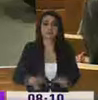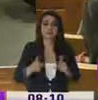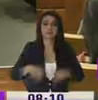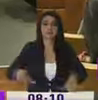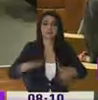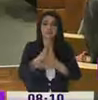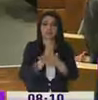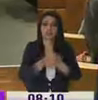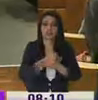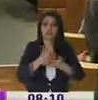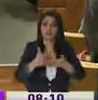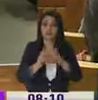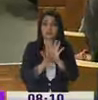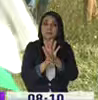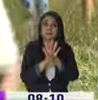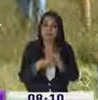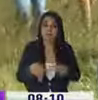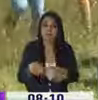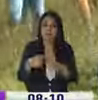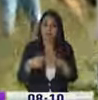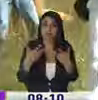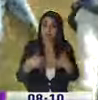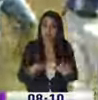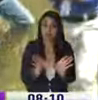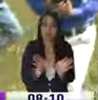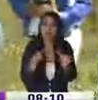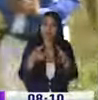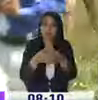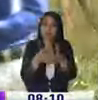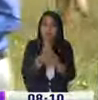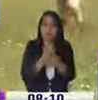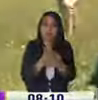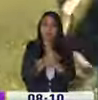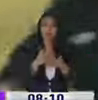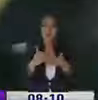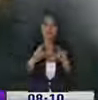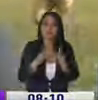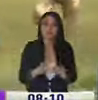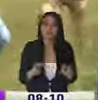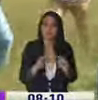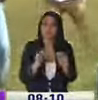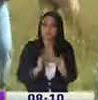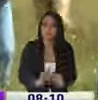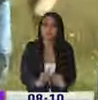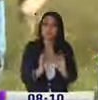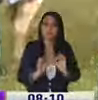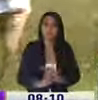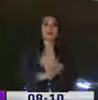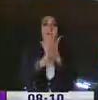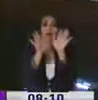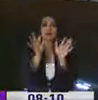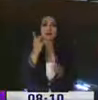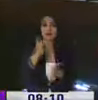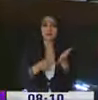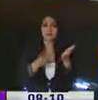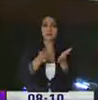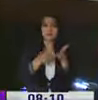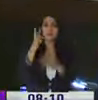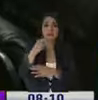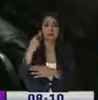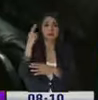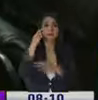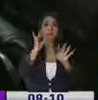Territorio, Hábitat y Vivienda de la capital, la Comisión de Uso de Suelo continúa las investigaciones para esclarecer las razones de